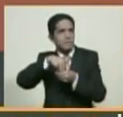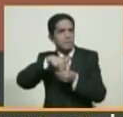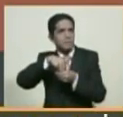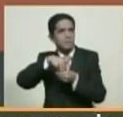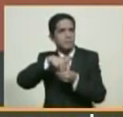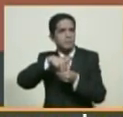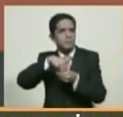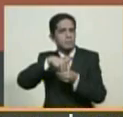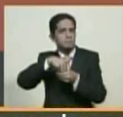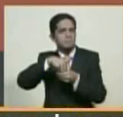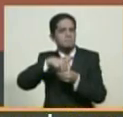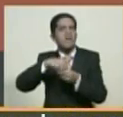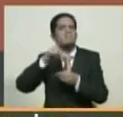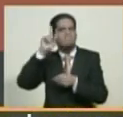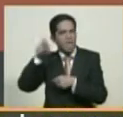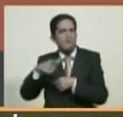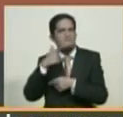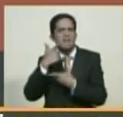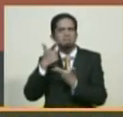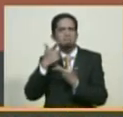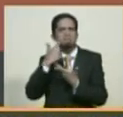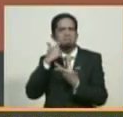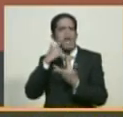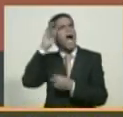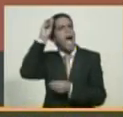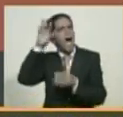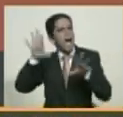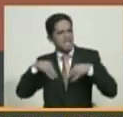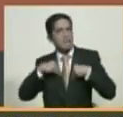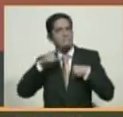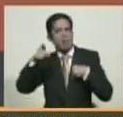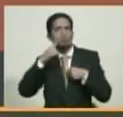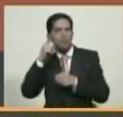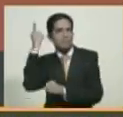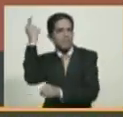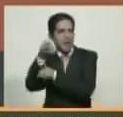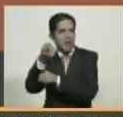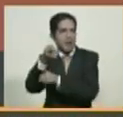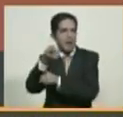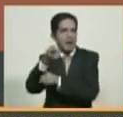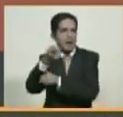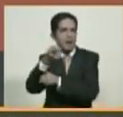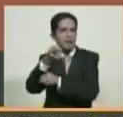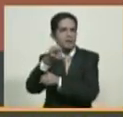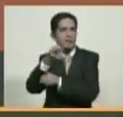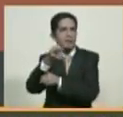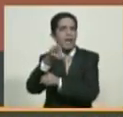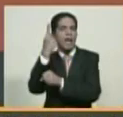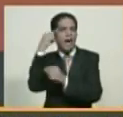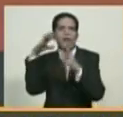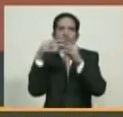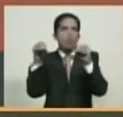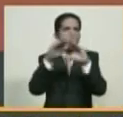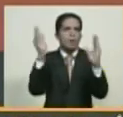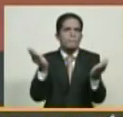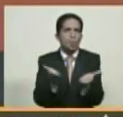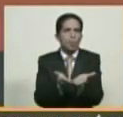sus intereses políticos desde una visión imperial, de imponer la visión imperial para el resto del planeta.